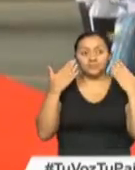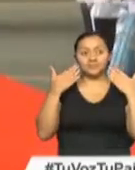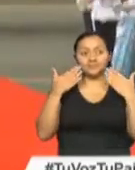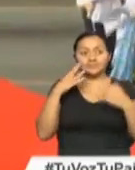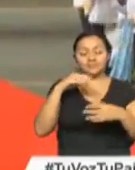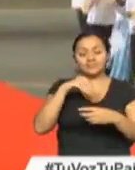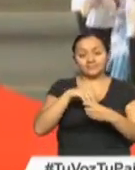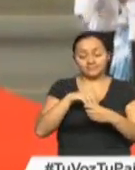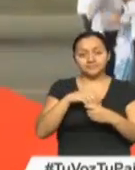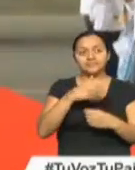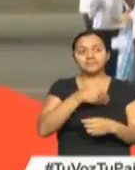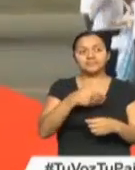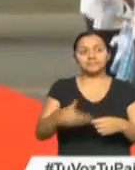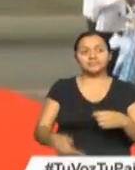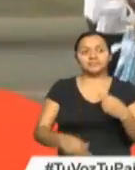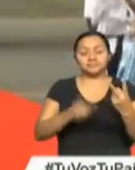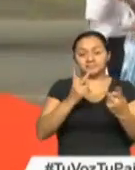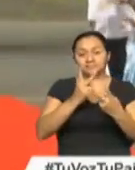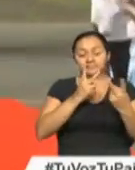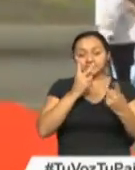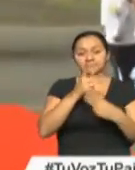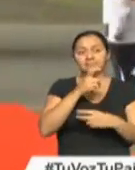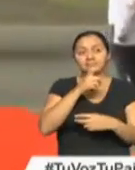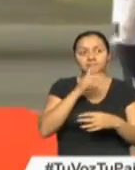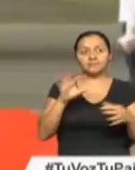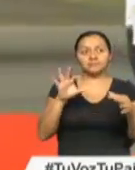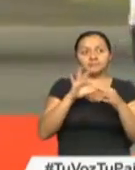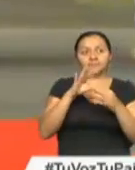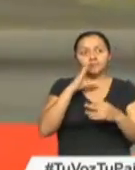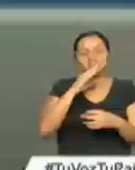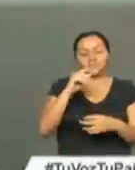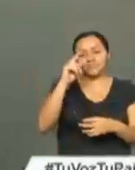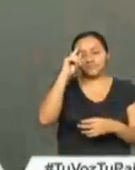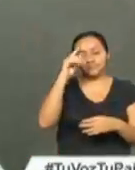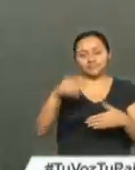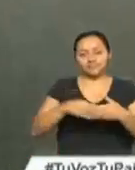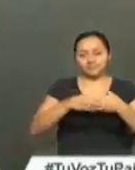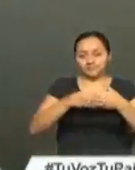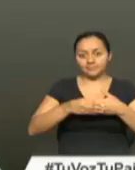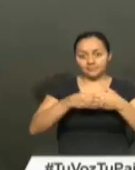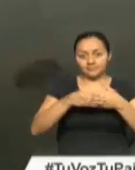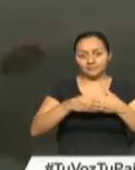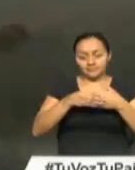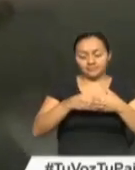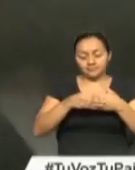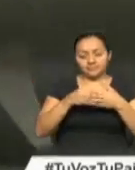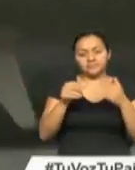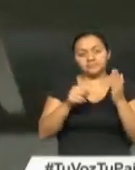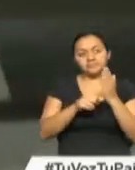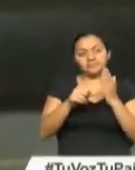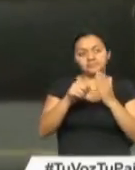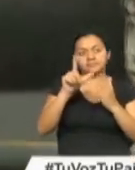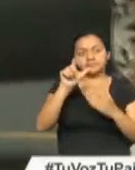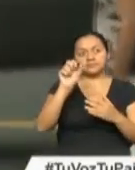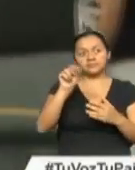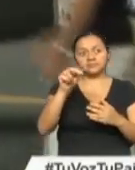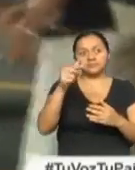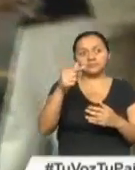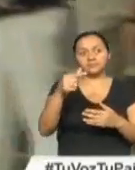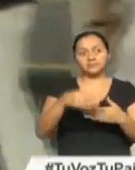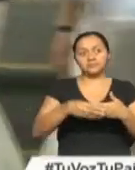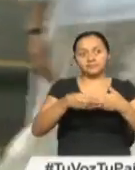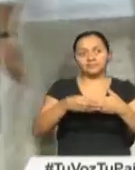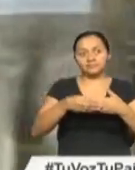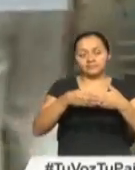El mandatario visitante fue recibido por su homólogo ecuatoriano Rafael Correa Delgado y el canciller de la República